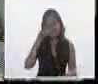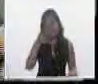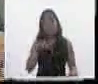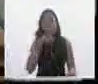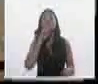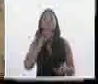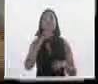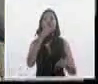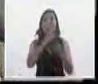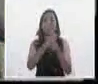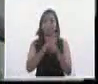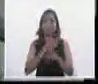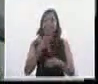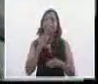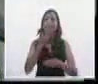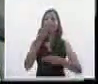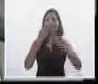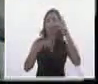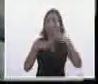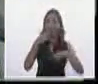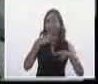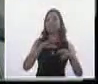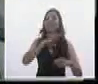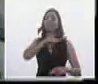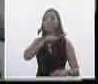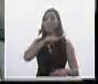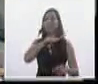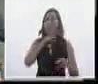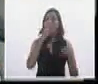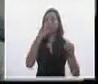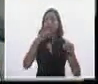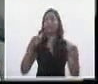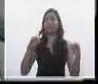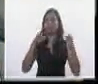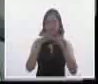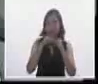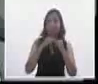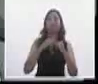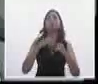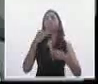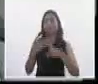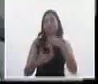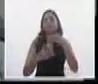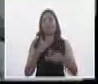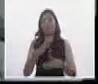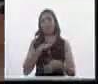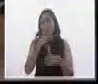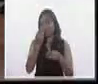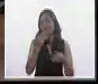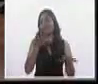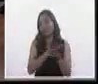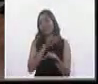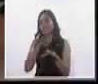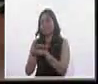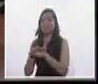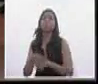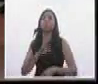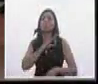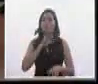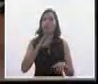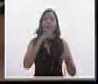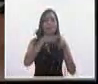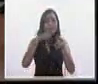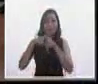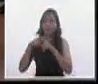pantalla al inicio que da la bienvenida al instituto este pues sí estamos generando varios cambios y sensibilizar no a los partidos los